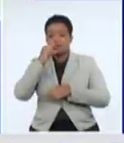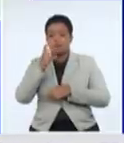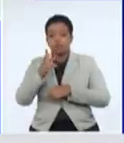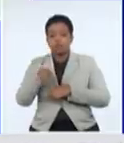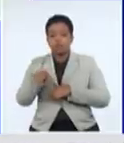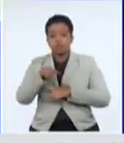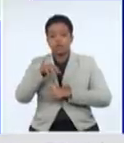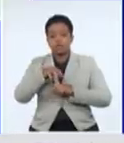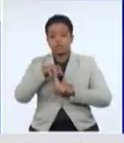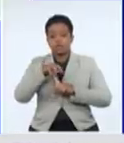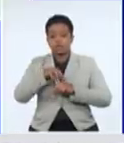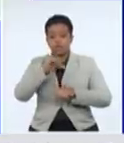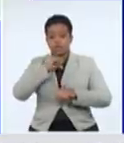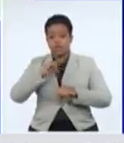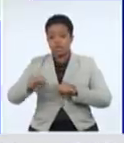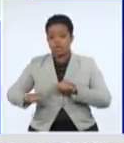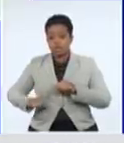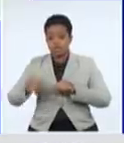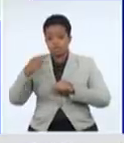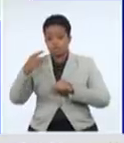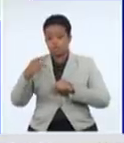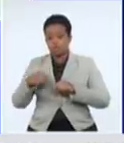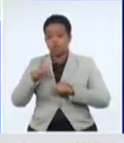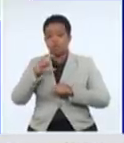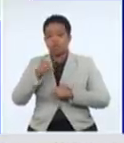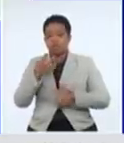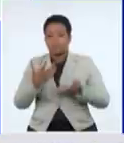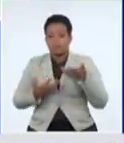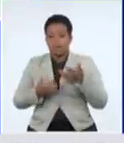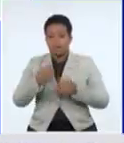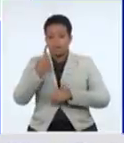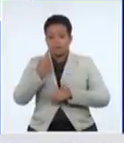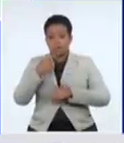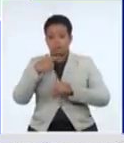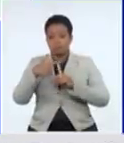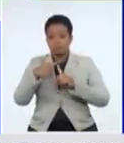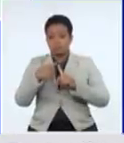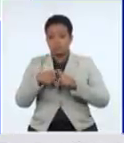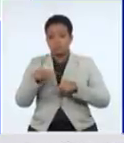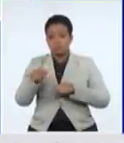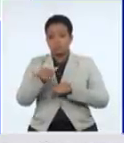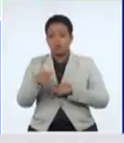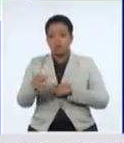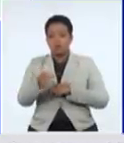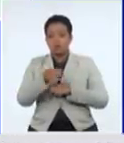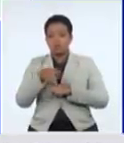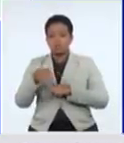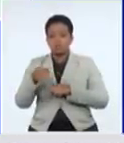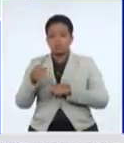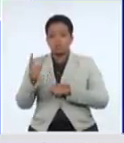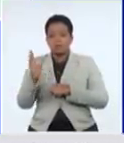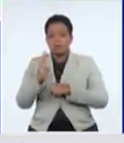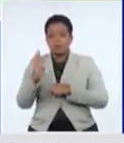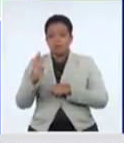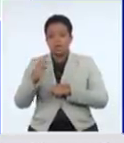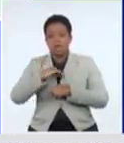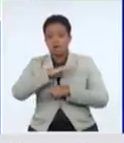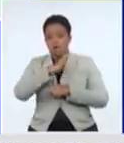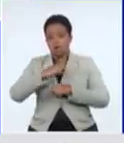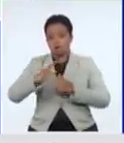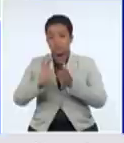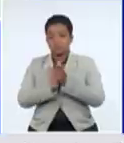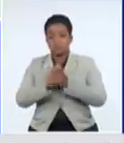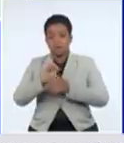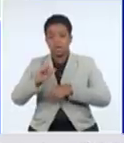Cristóbal y Alquizar, Candelaria solo un caso positivo, al igual que los municipios de Bahía Honda, Mariel y San Antonio de